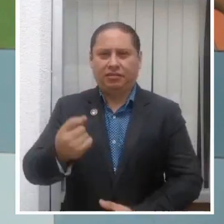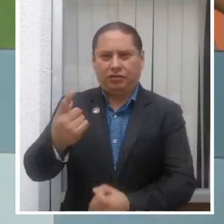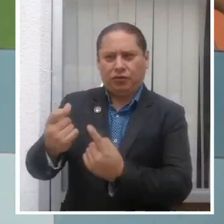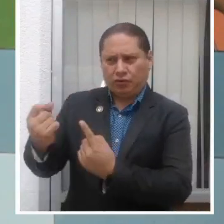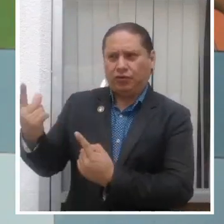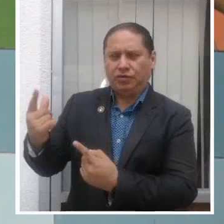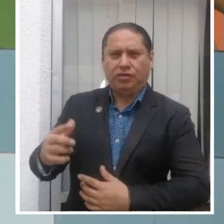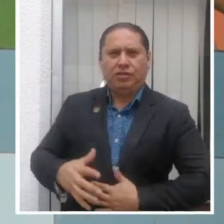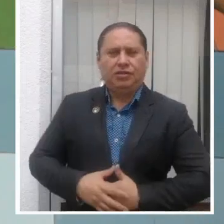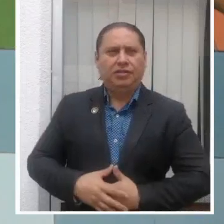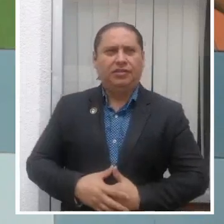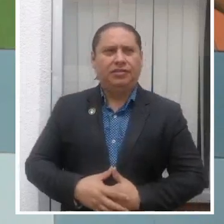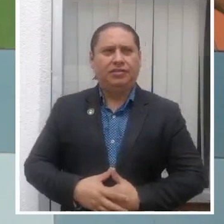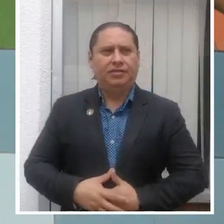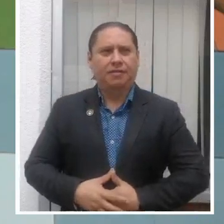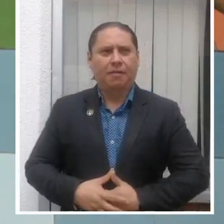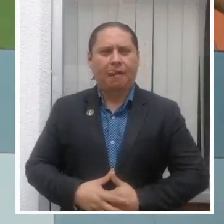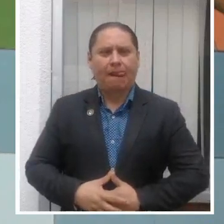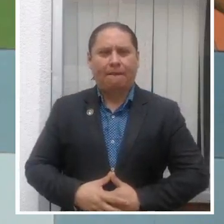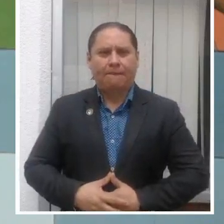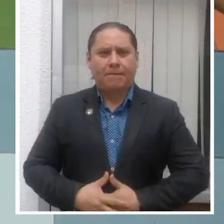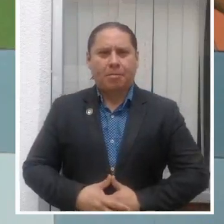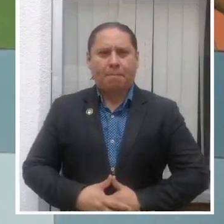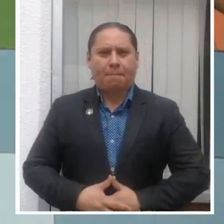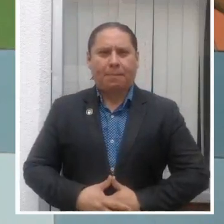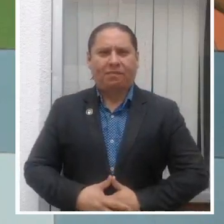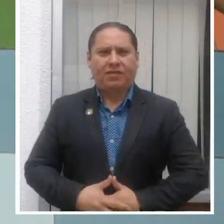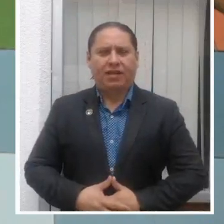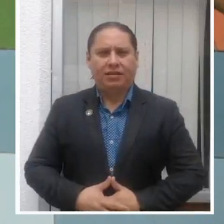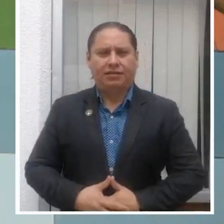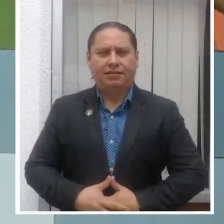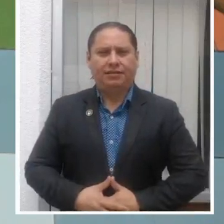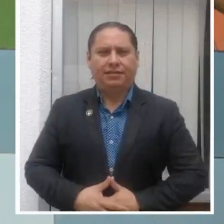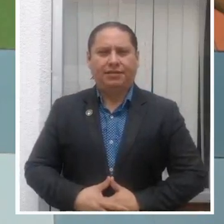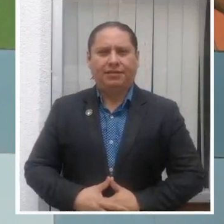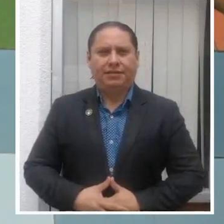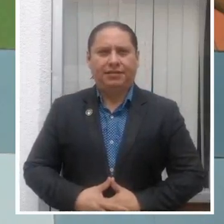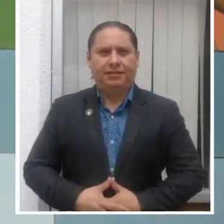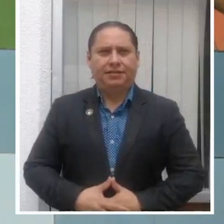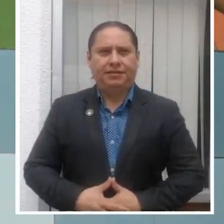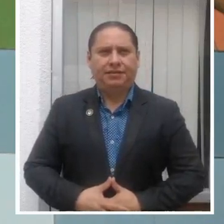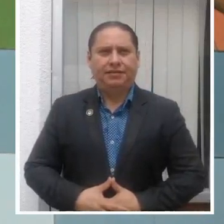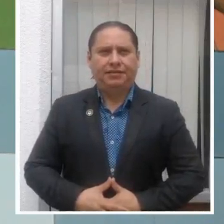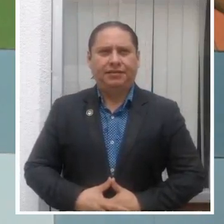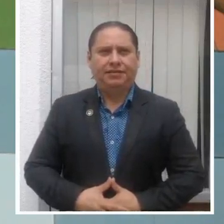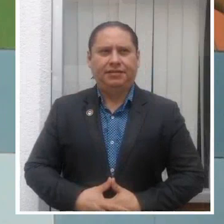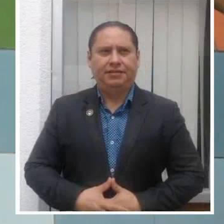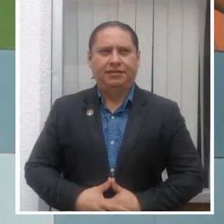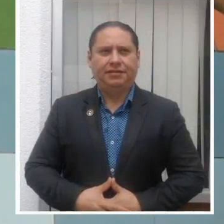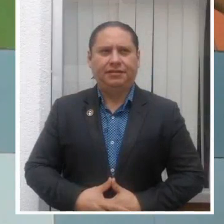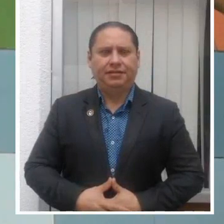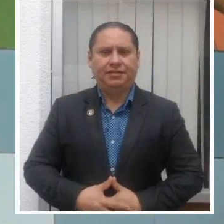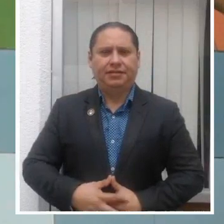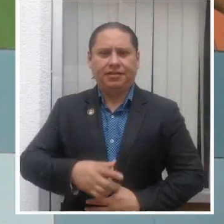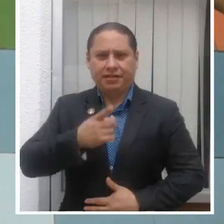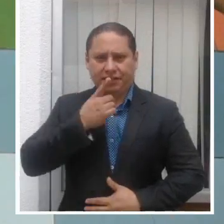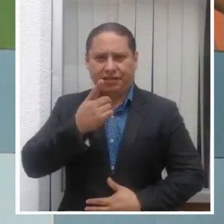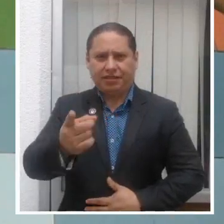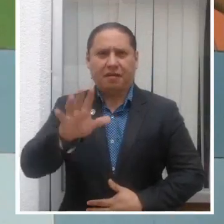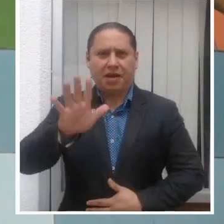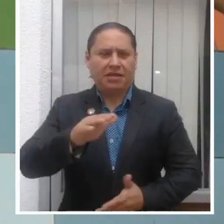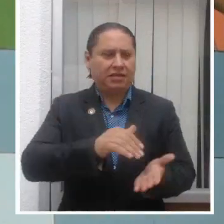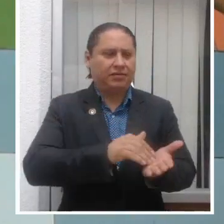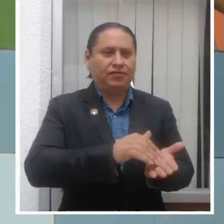hace ratito de que ahí está ya con su mochila. Yo le decía también que yo soy